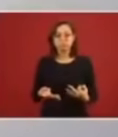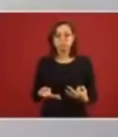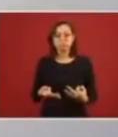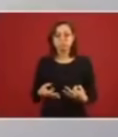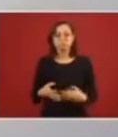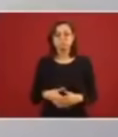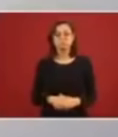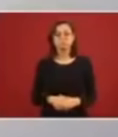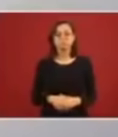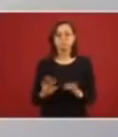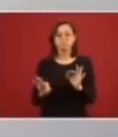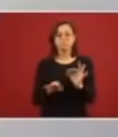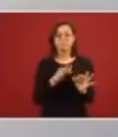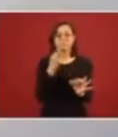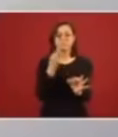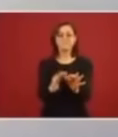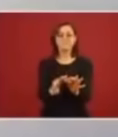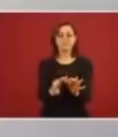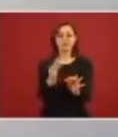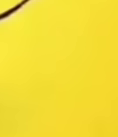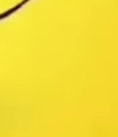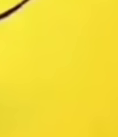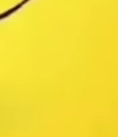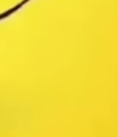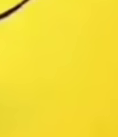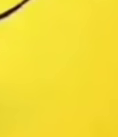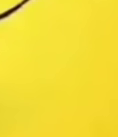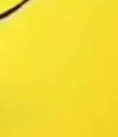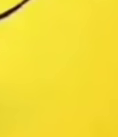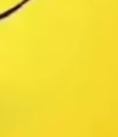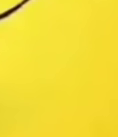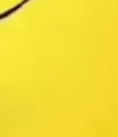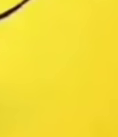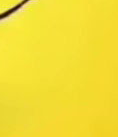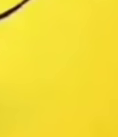crisis ya cumplidos y